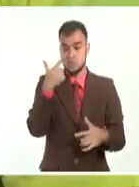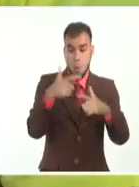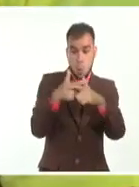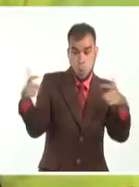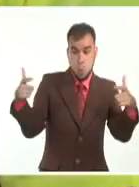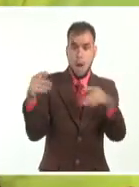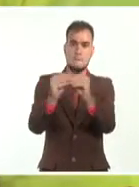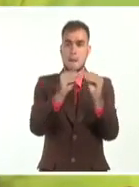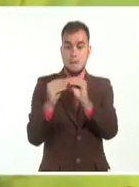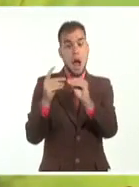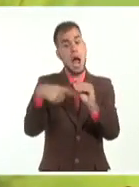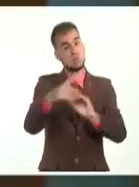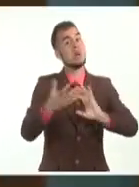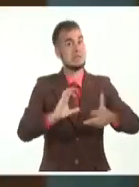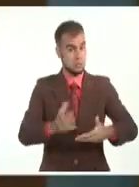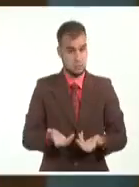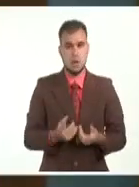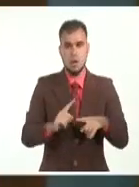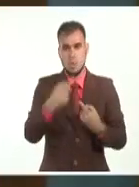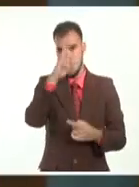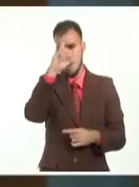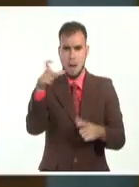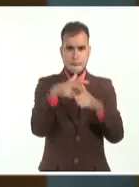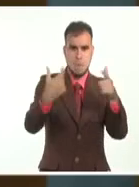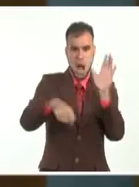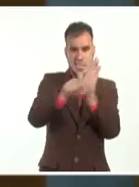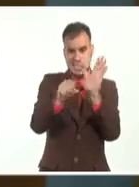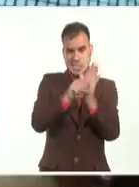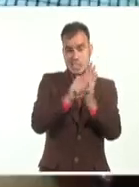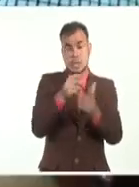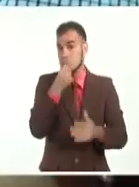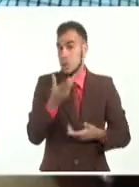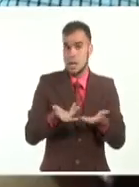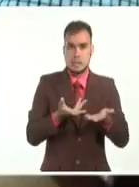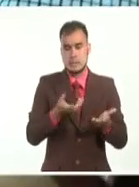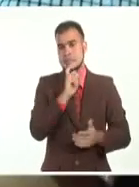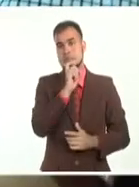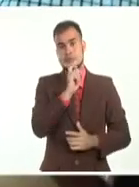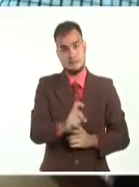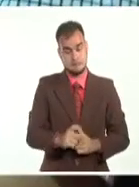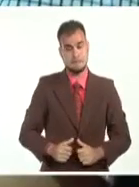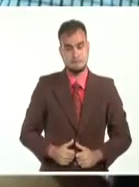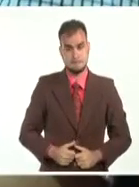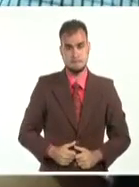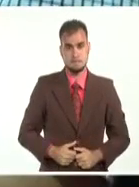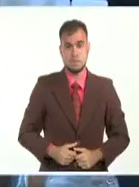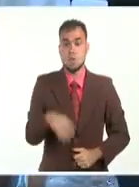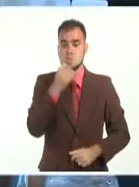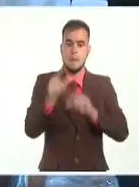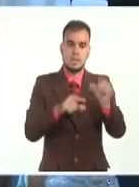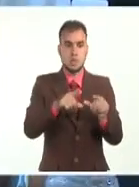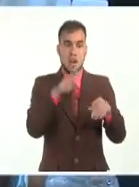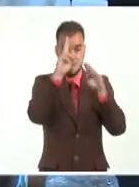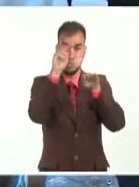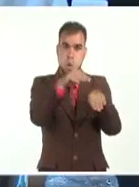más hospitalización, más capacidades y más riesgo de tener personas enfermas, graves y críticas. Y lamentablemente